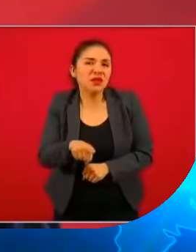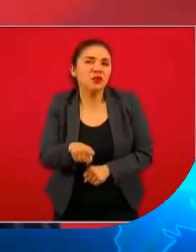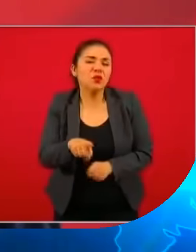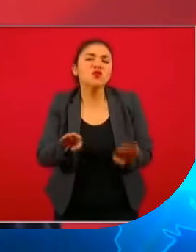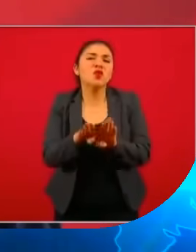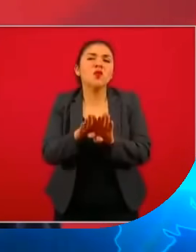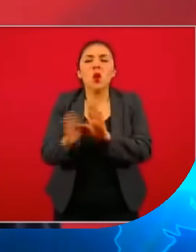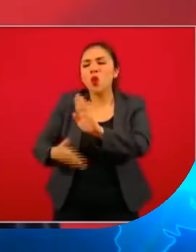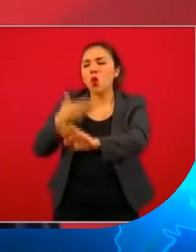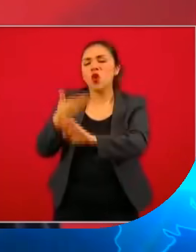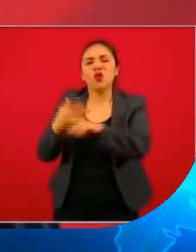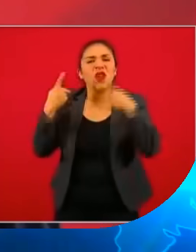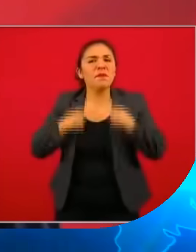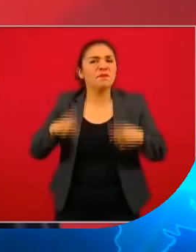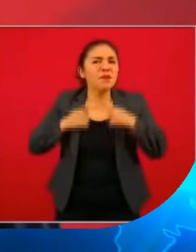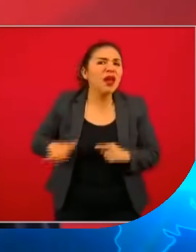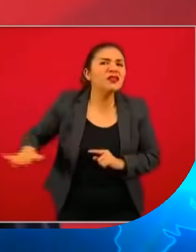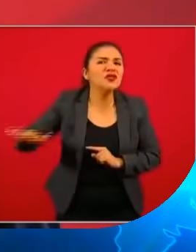antipopular,